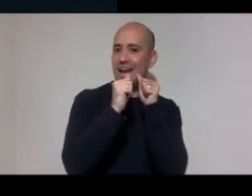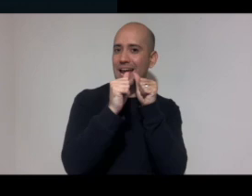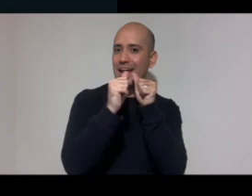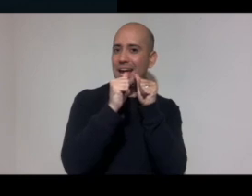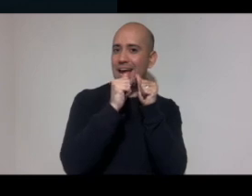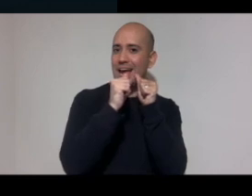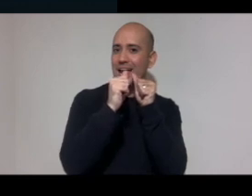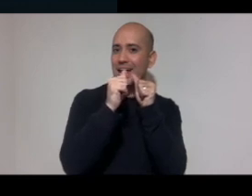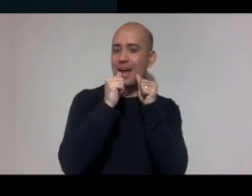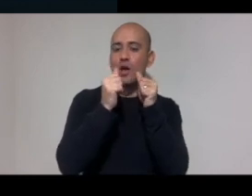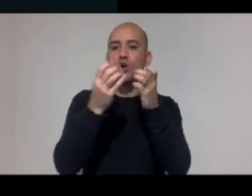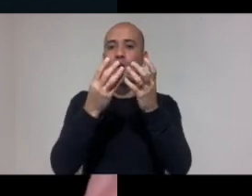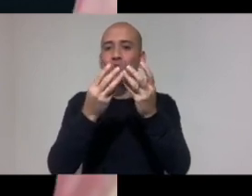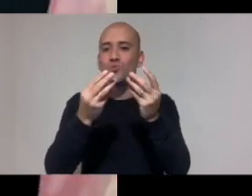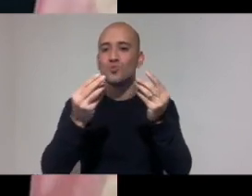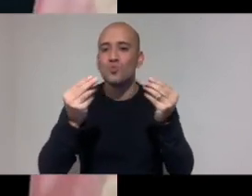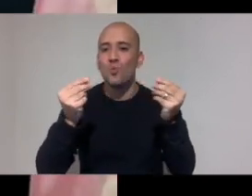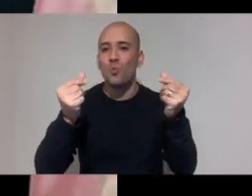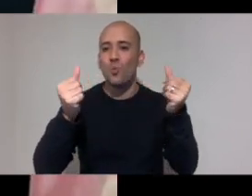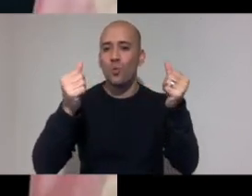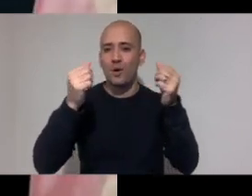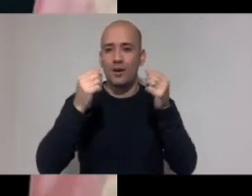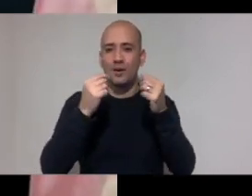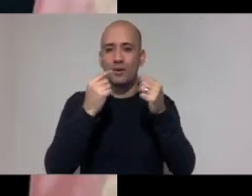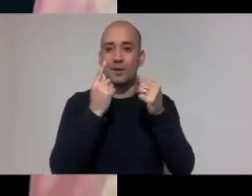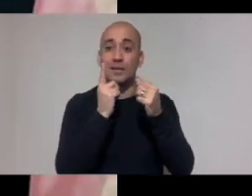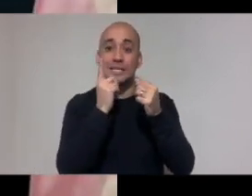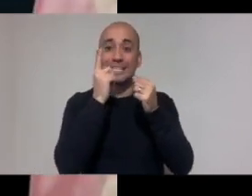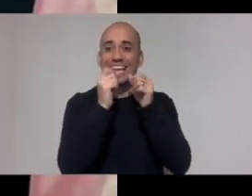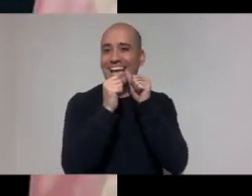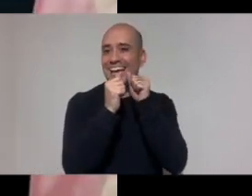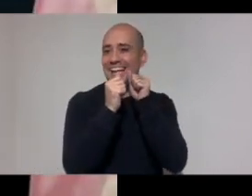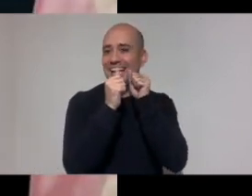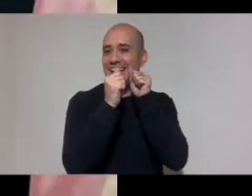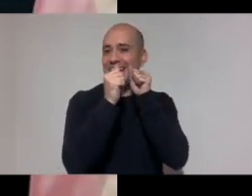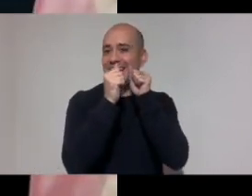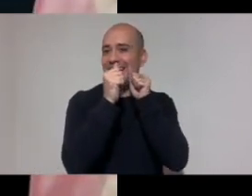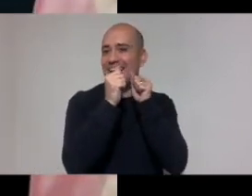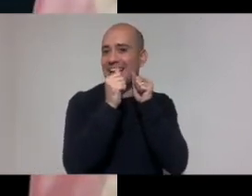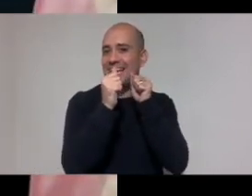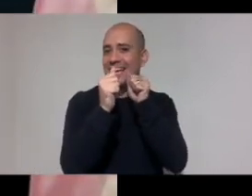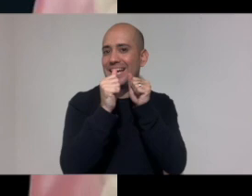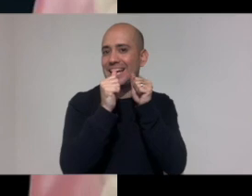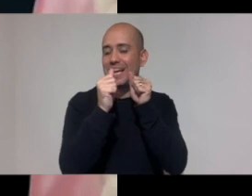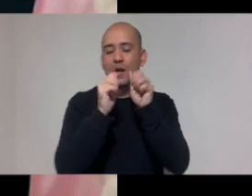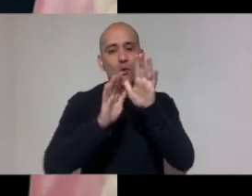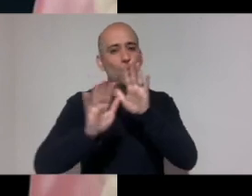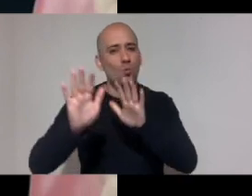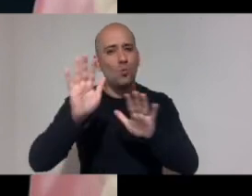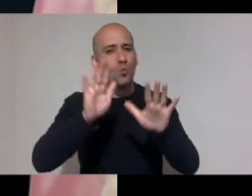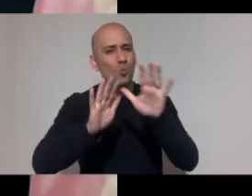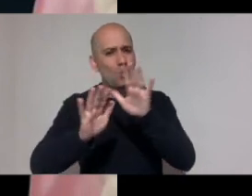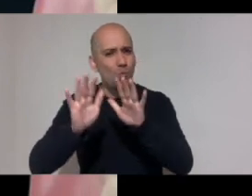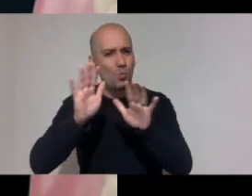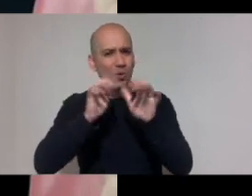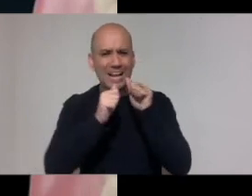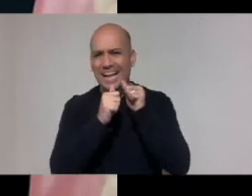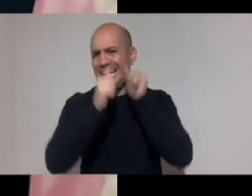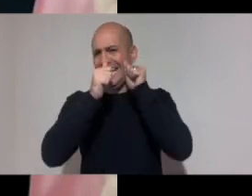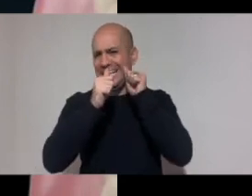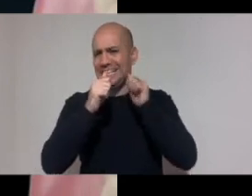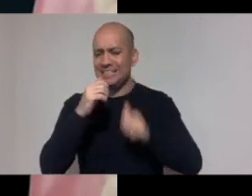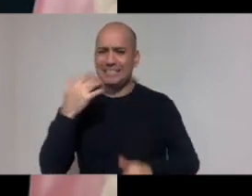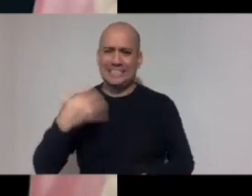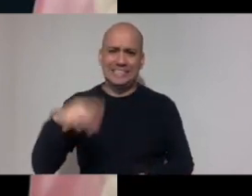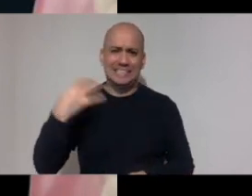necesario realizar un movimiento de sierra suave, introduciéndose unos milímetros entre la encía y el diente cuidadosamente para